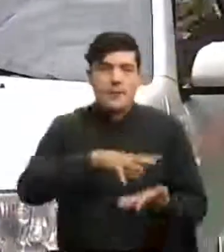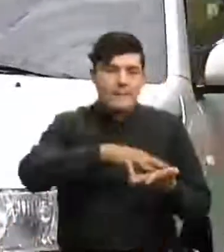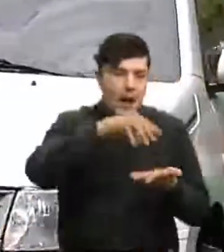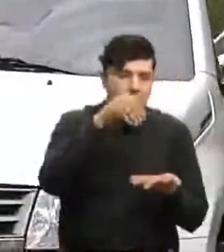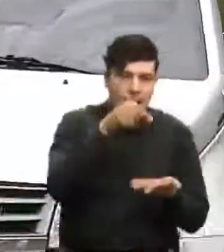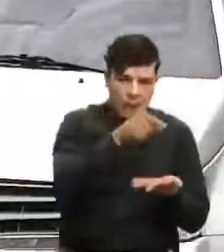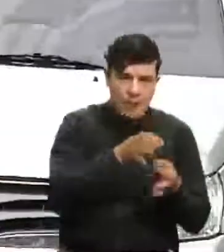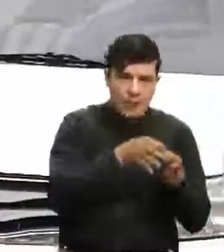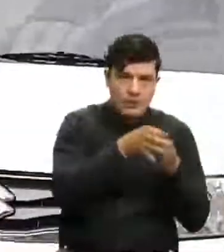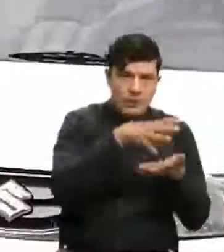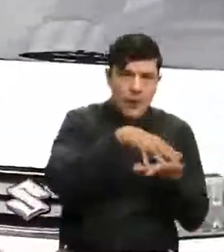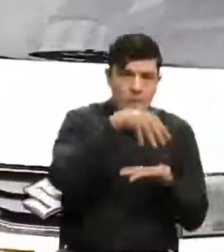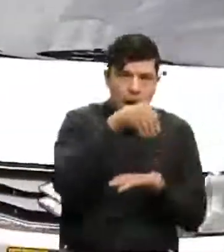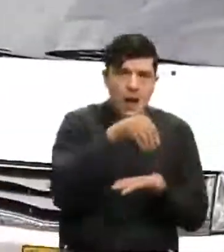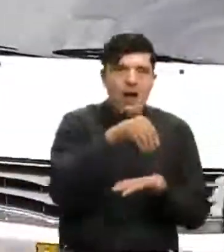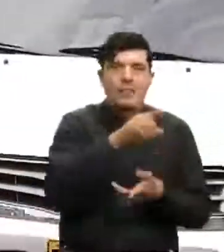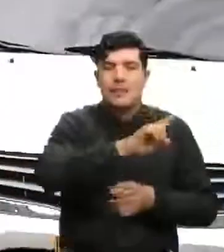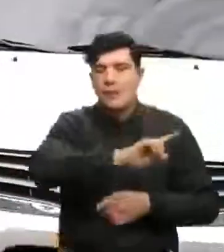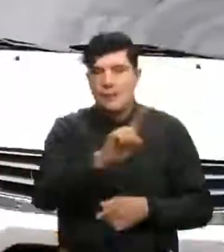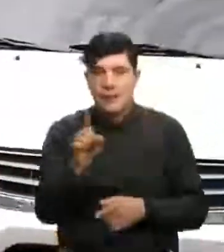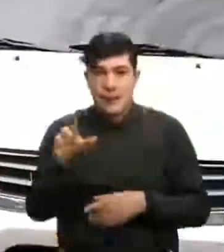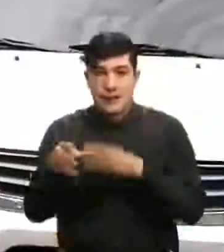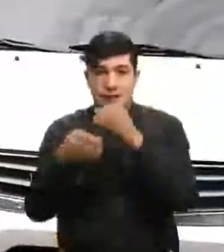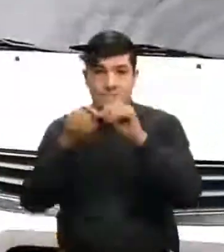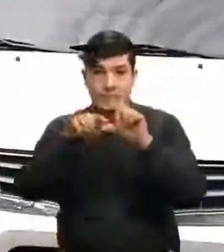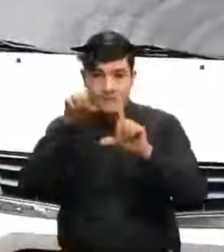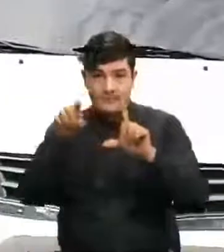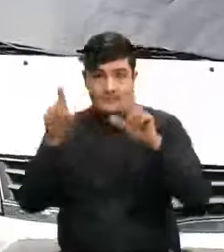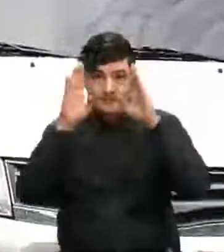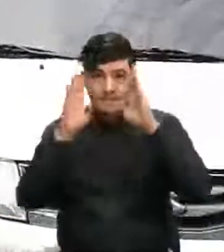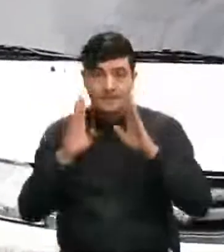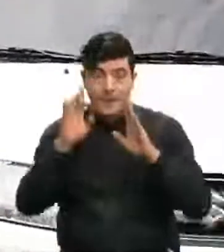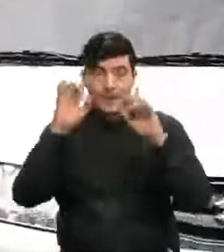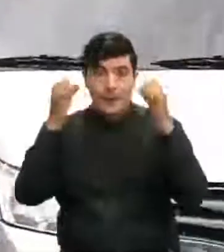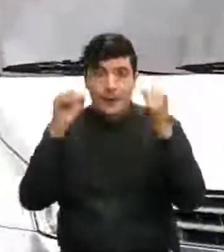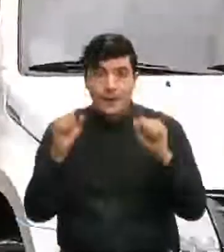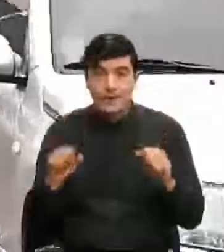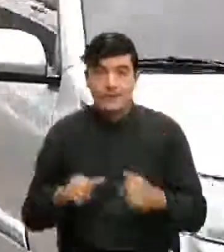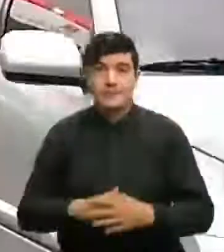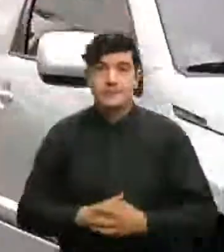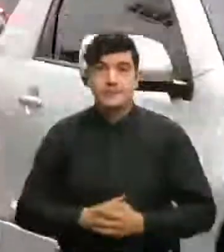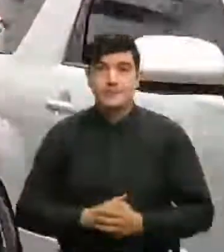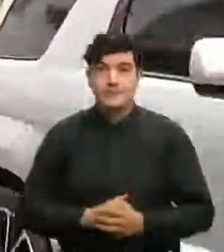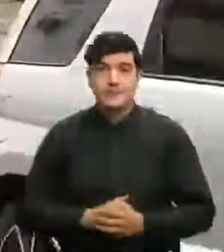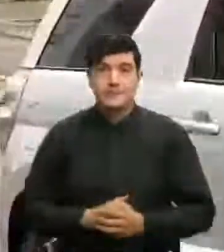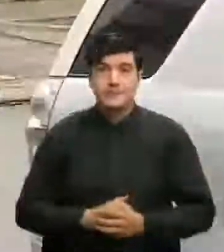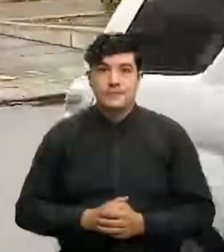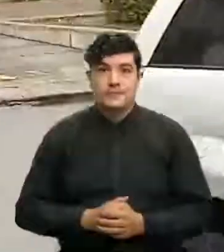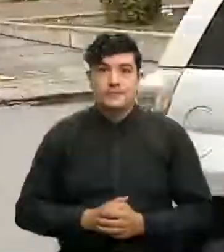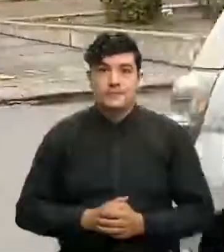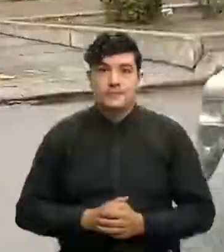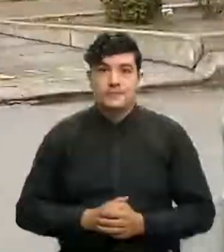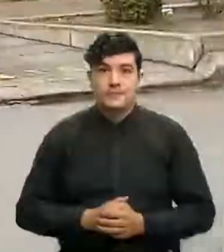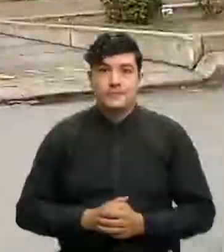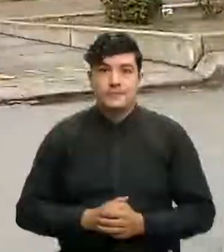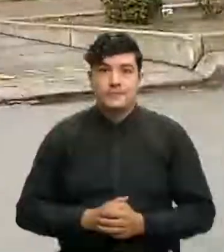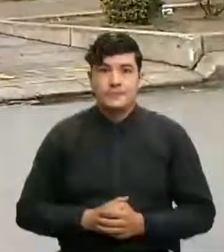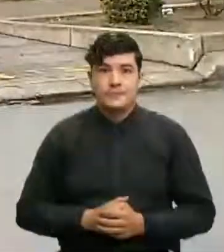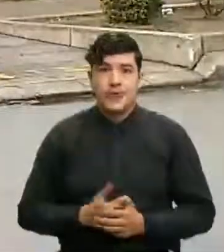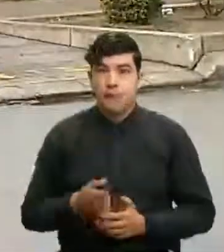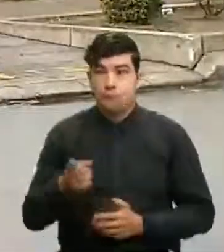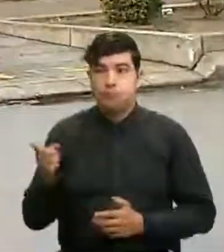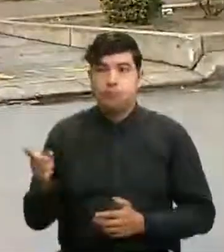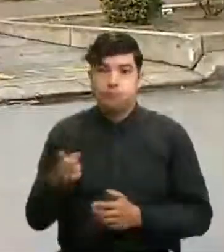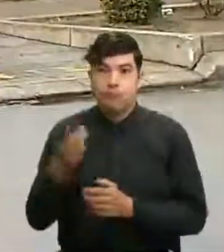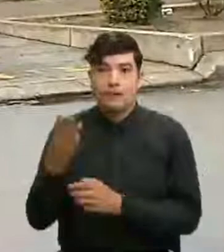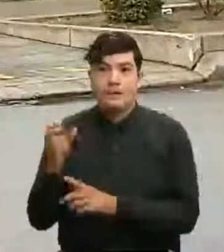UCI libres. Y escuchen esta cifra, que es lo más preocupante, hay 30 pacientes con COVID-19 esperando su turno para ingresar a UCI. Por